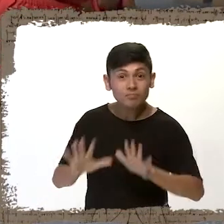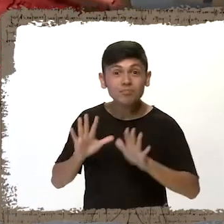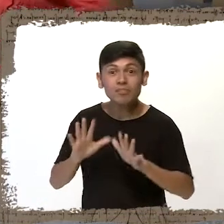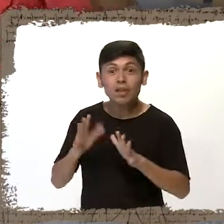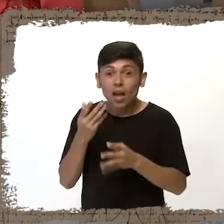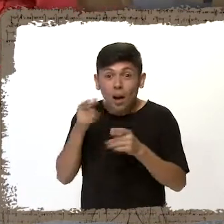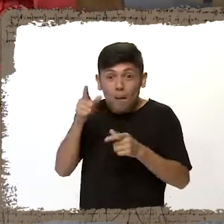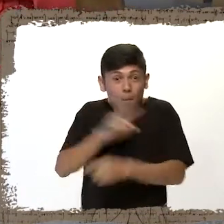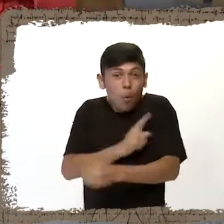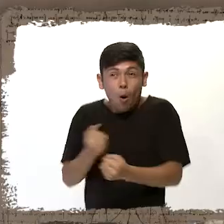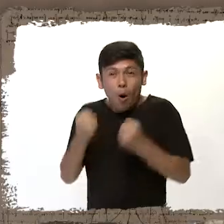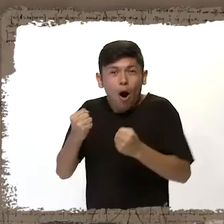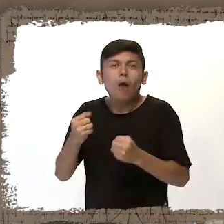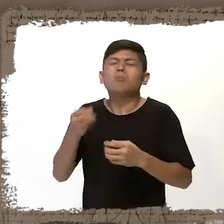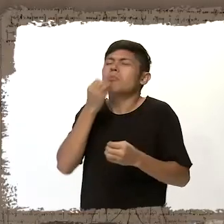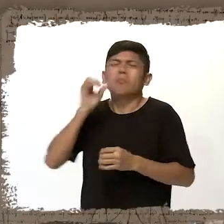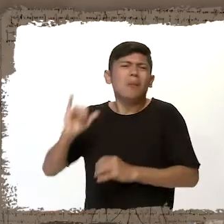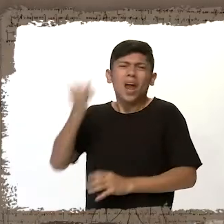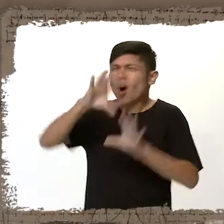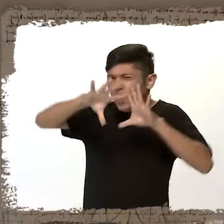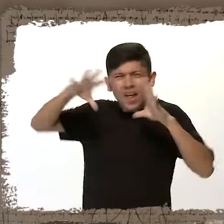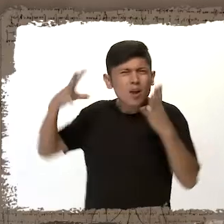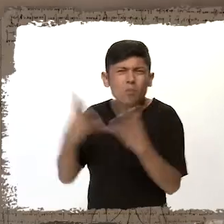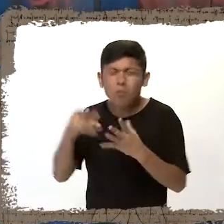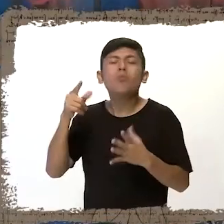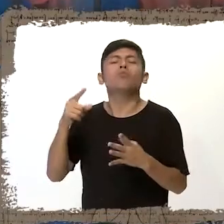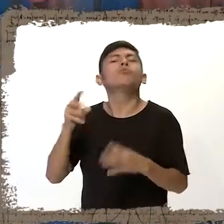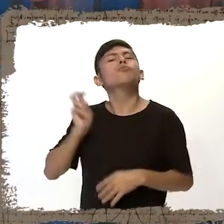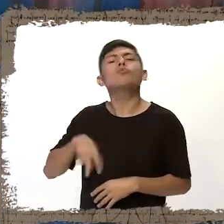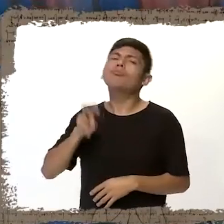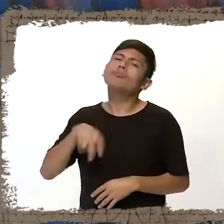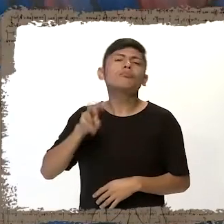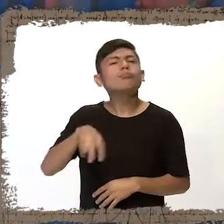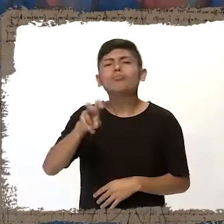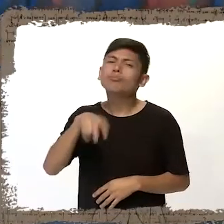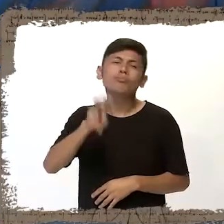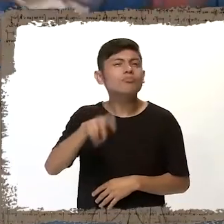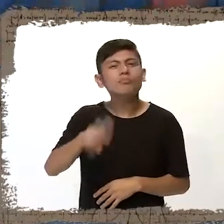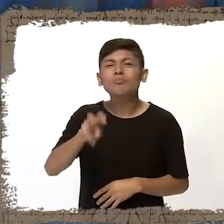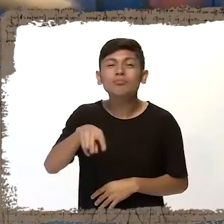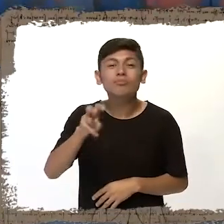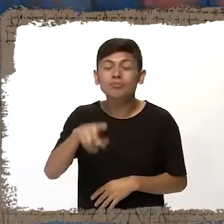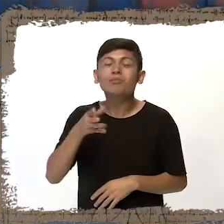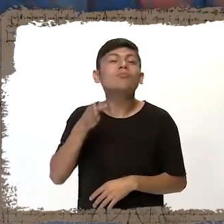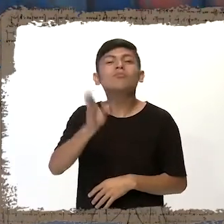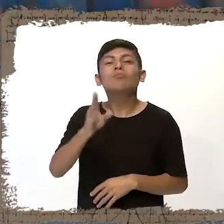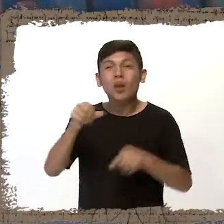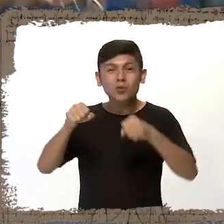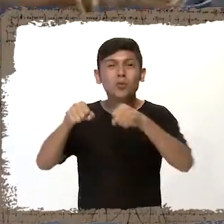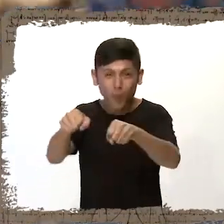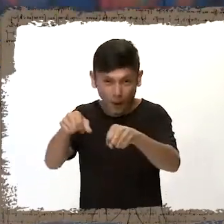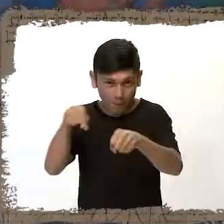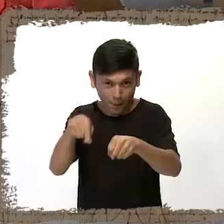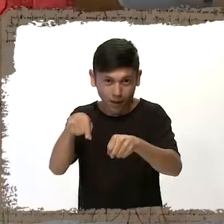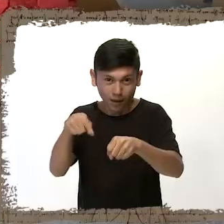Así, nuestra guerrera amazónica, la mejor del mundo mundial, pudo atravesar el bosque encantado y dirigirse